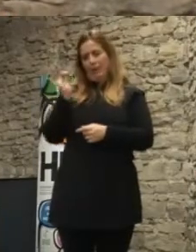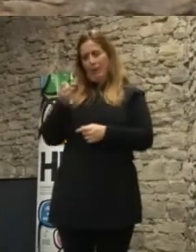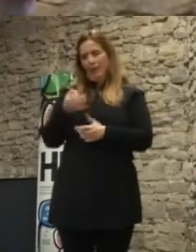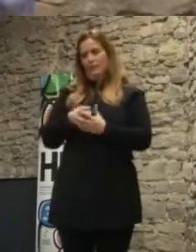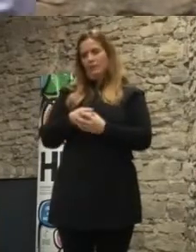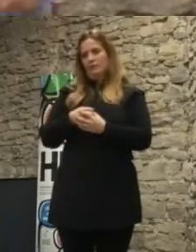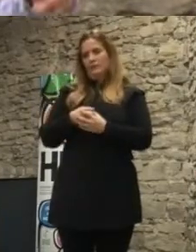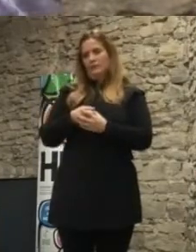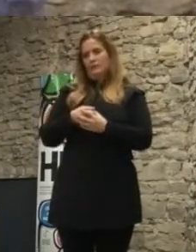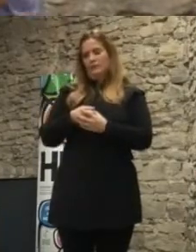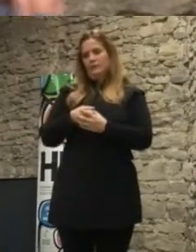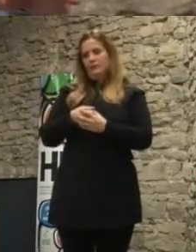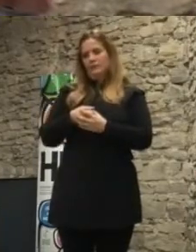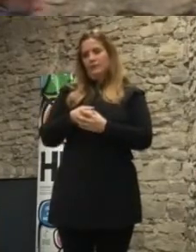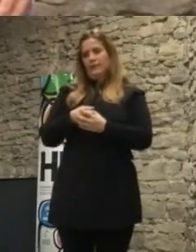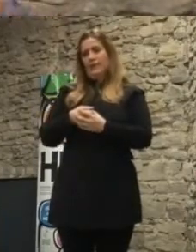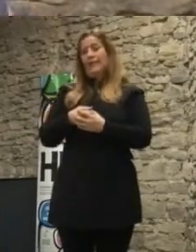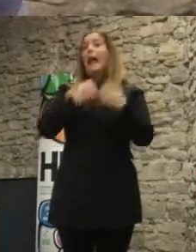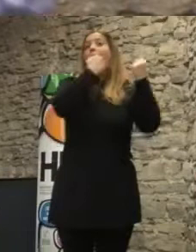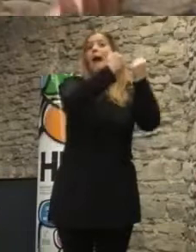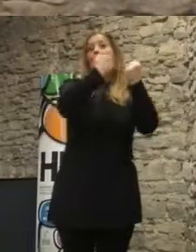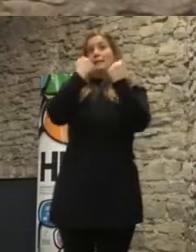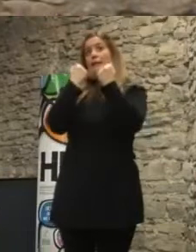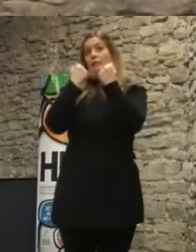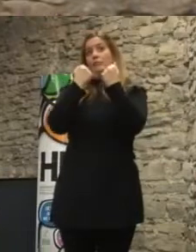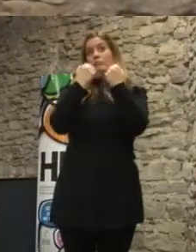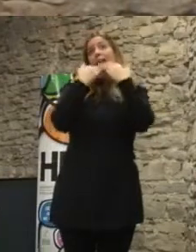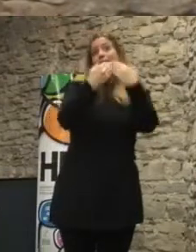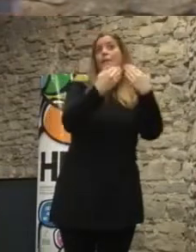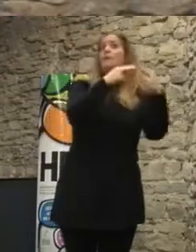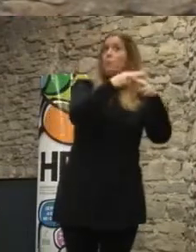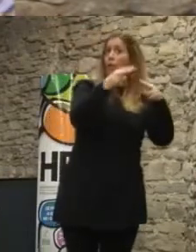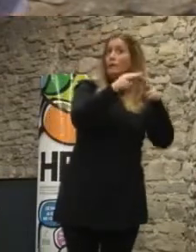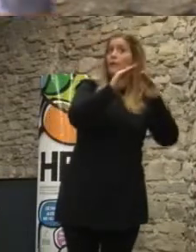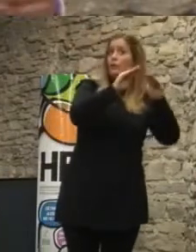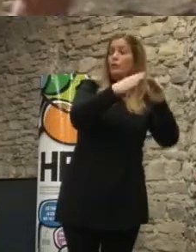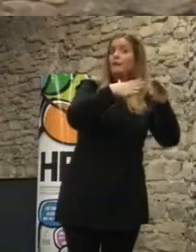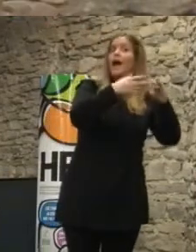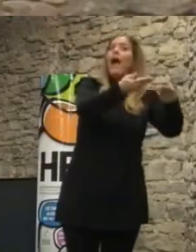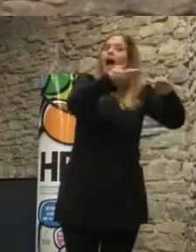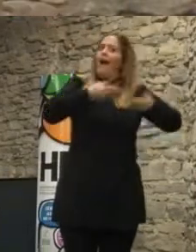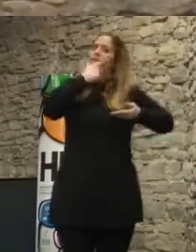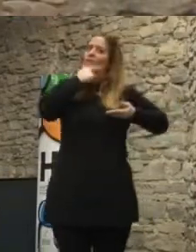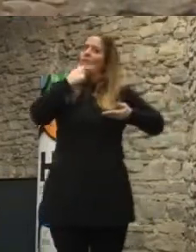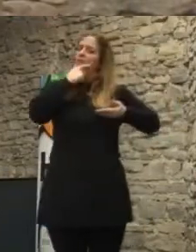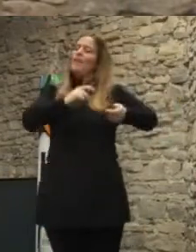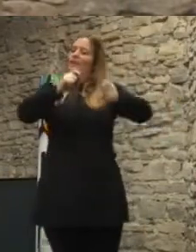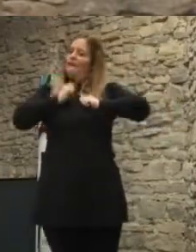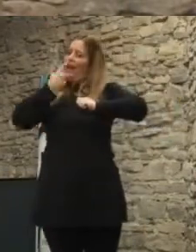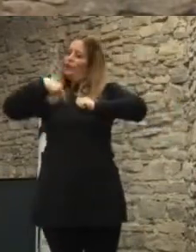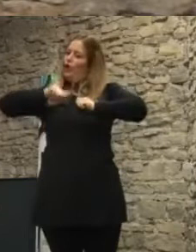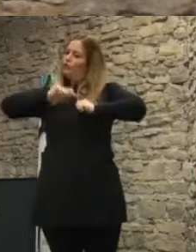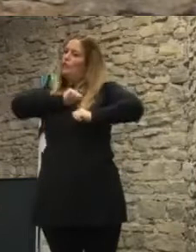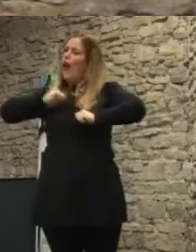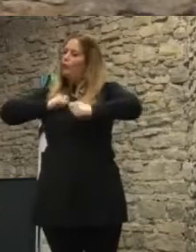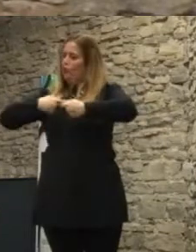que con sus políticas la Administración puede contribuir más o menos a esa atomización. Si